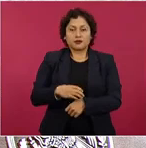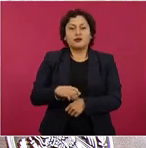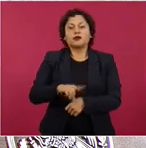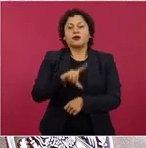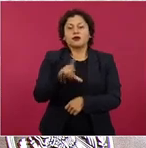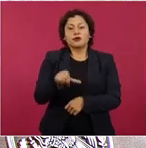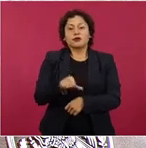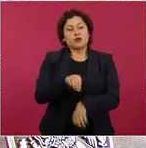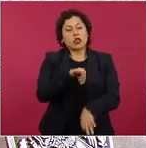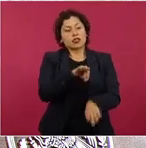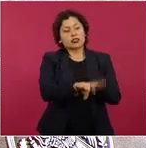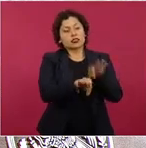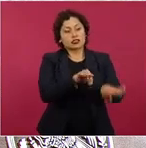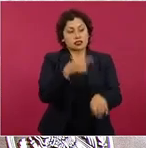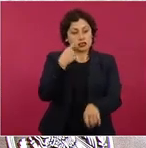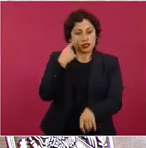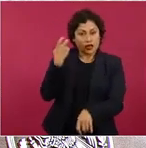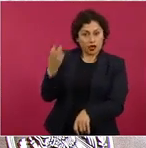influía